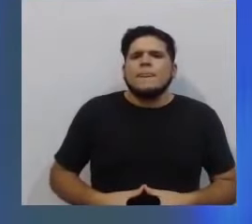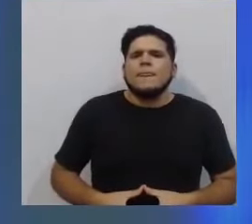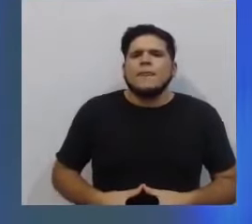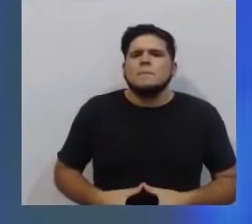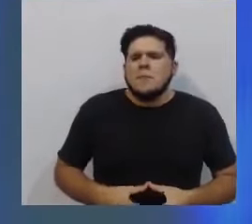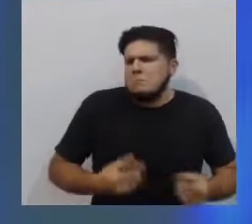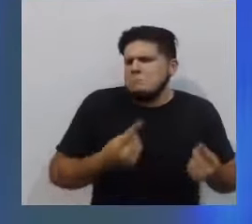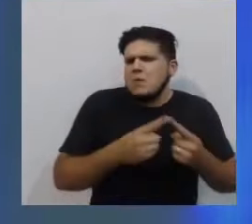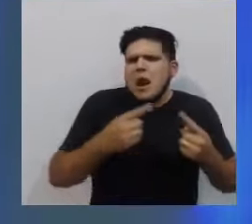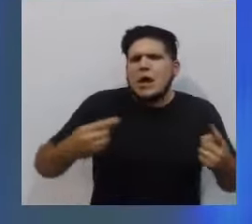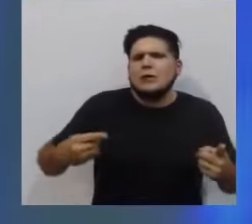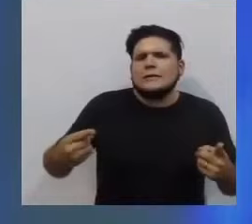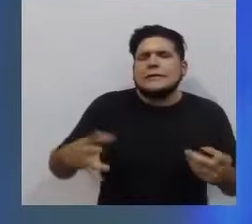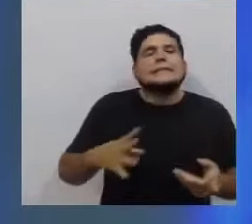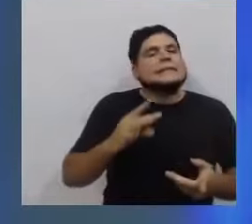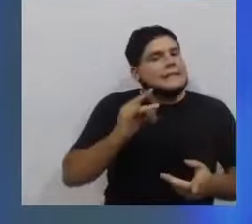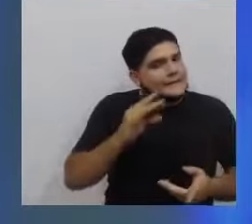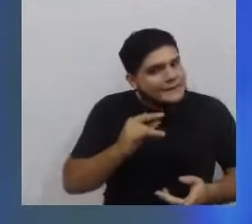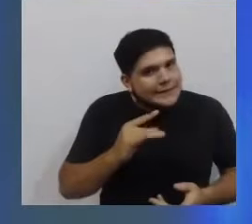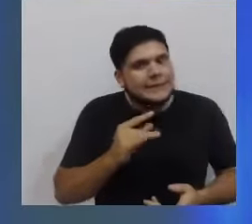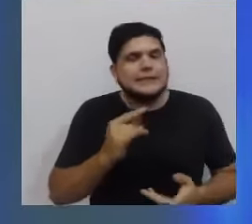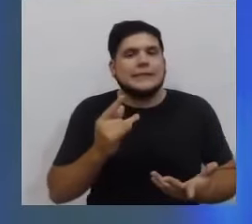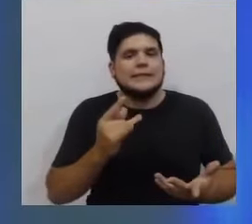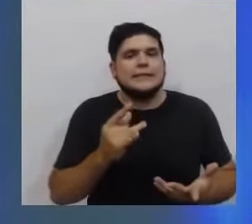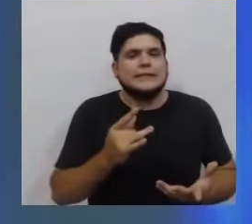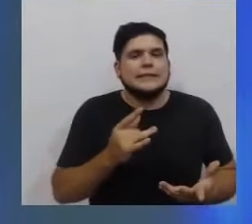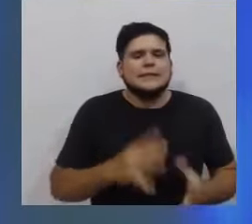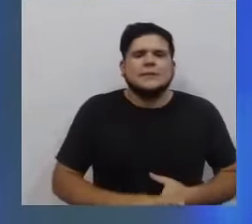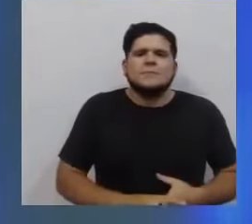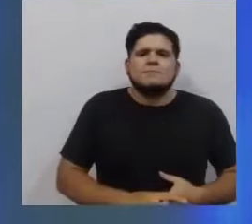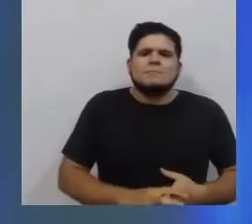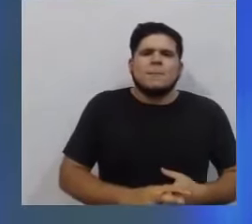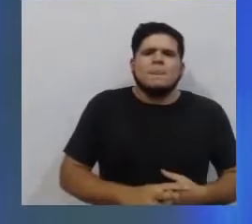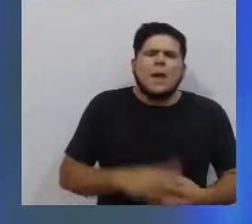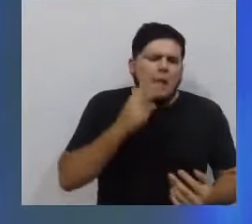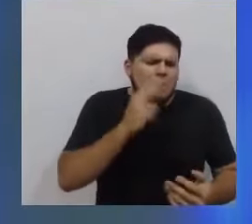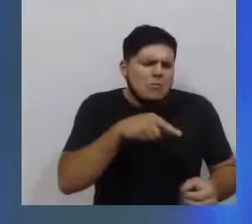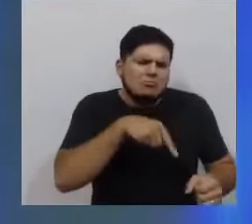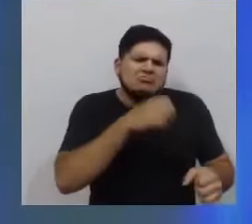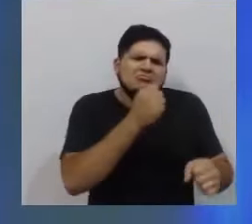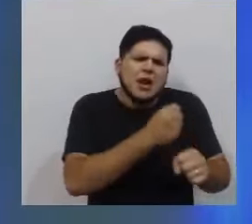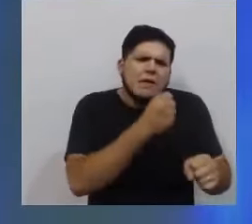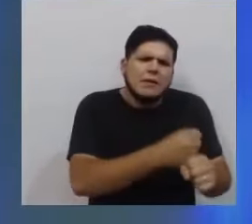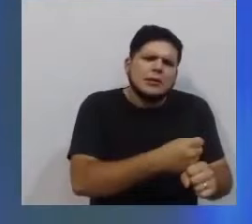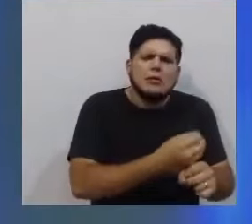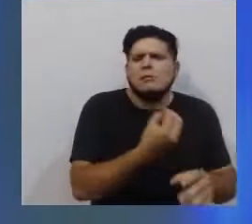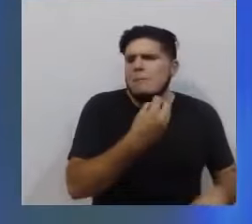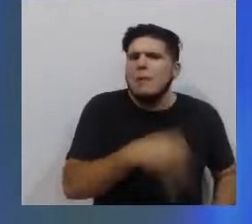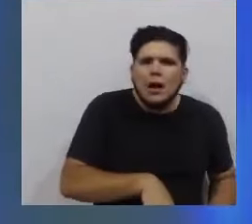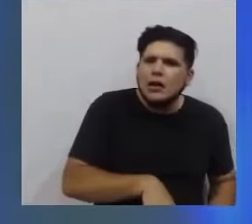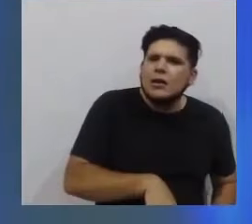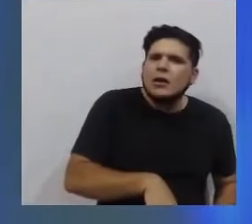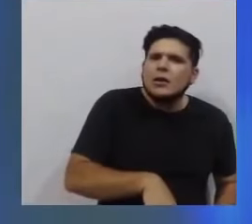entonces salimos a buscar ayuda para que dios nos ayude a salir de ese territorio que ahora